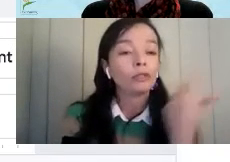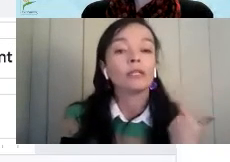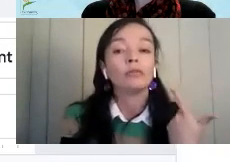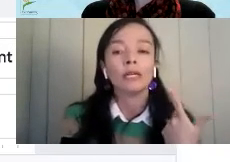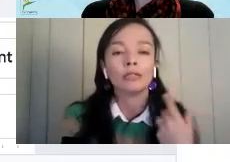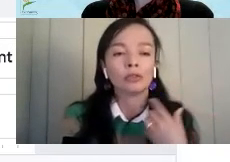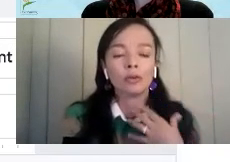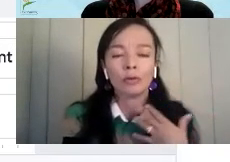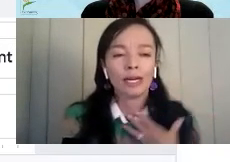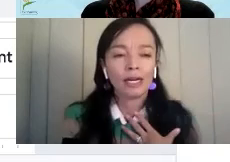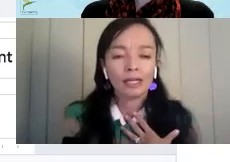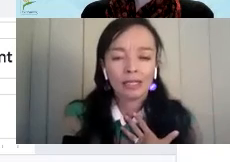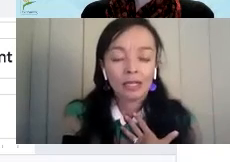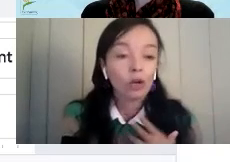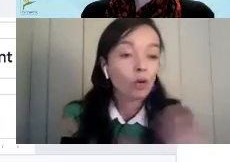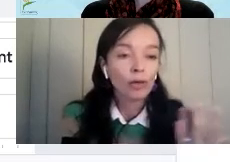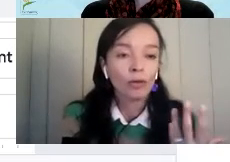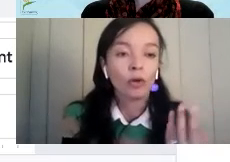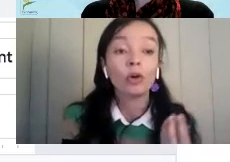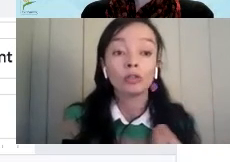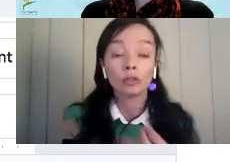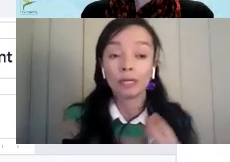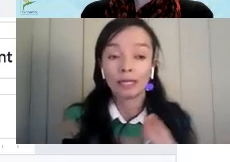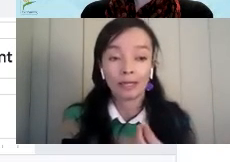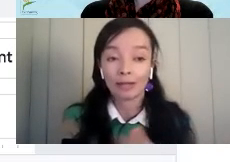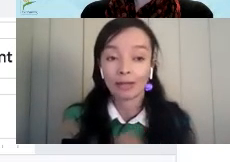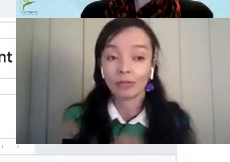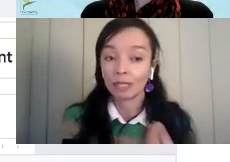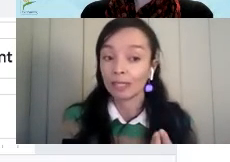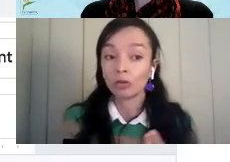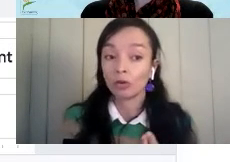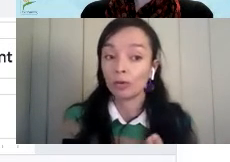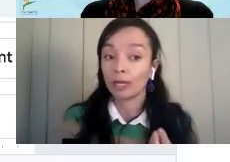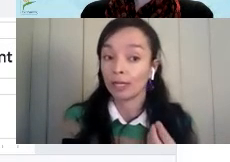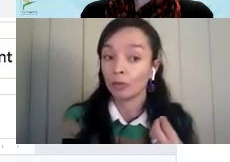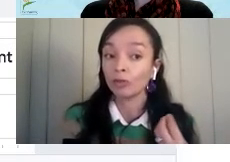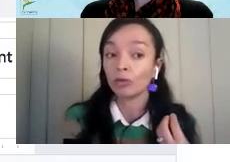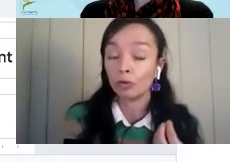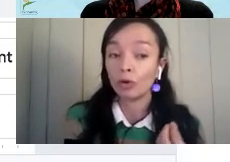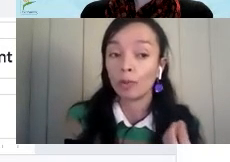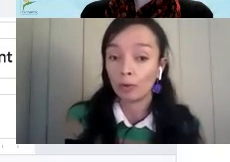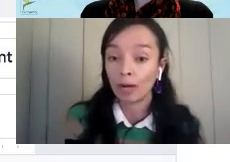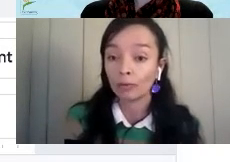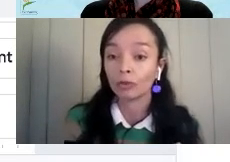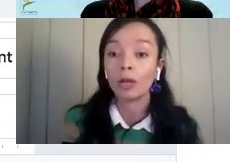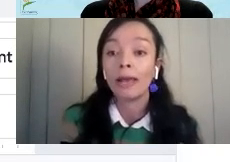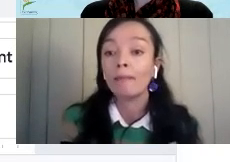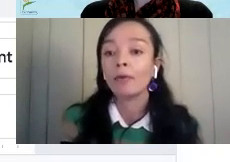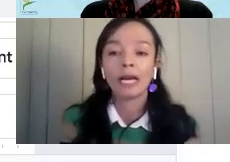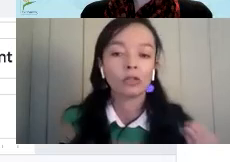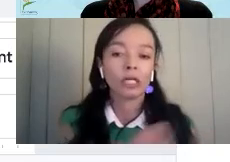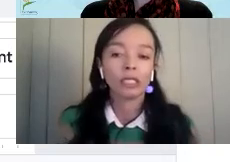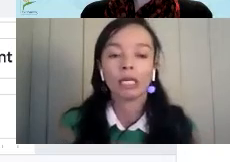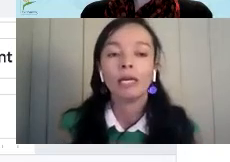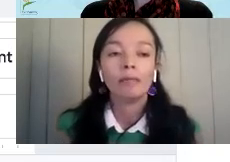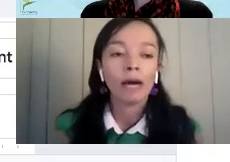vamos a hacer un gesto como de, ay, como de dolor, entonces van a relacionar eso como que no lo aprobamos, pero